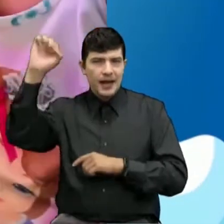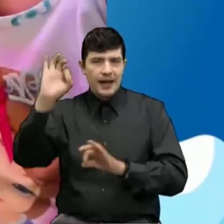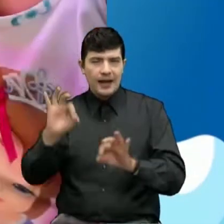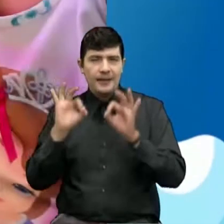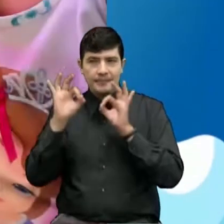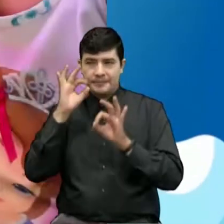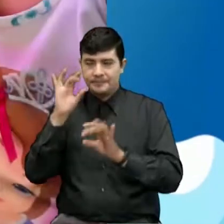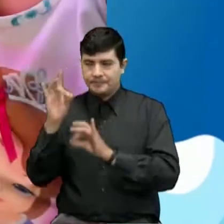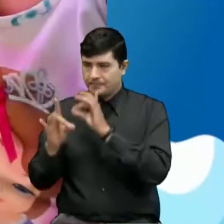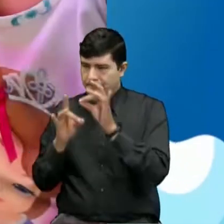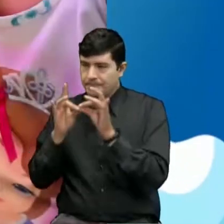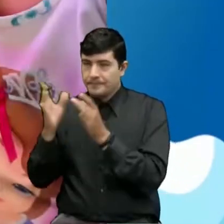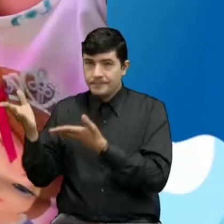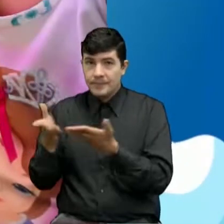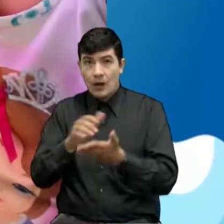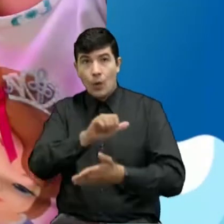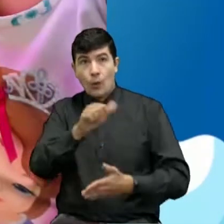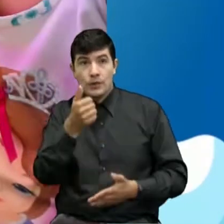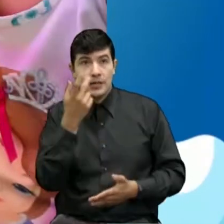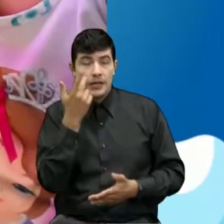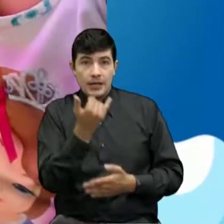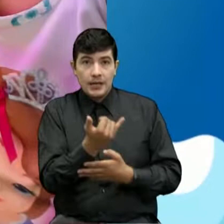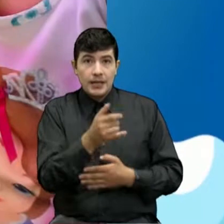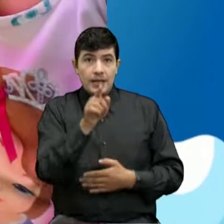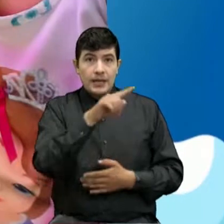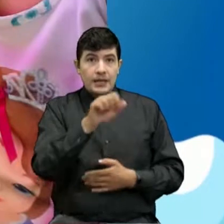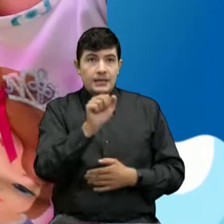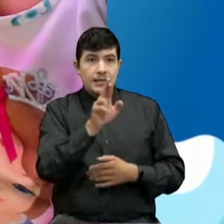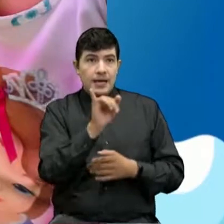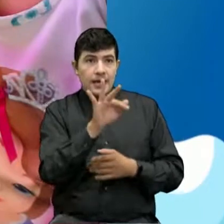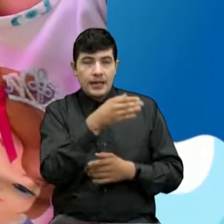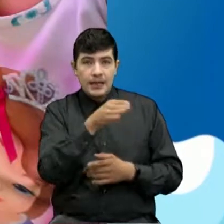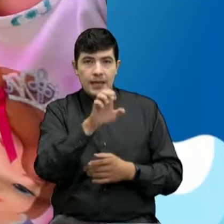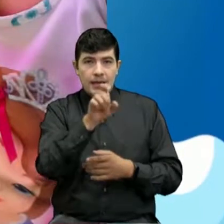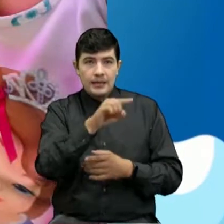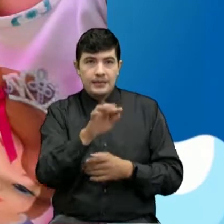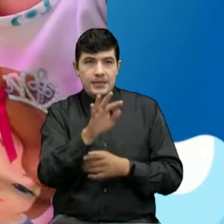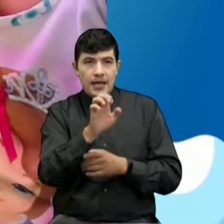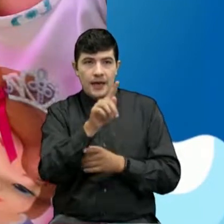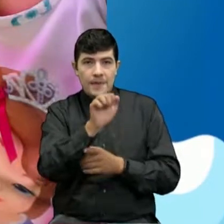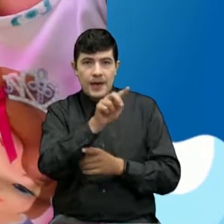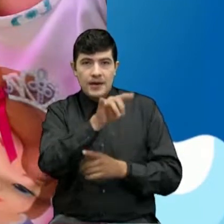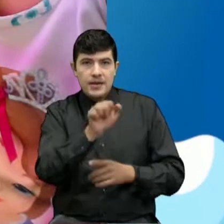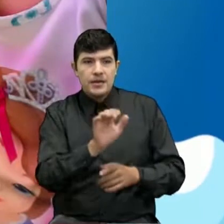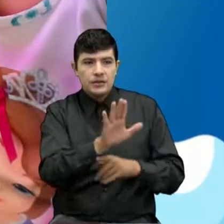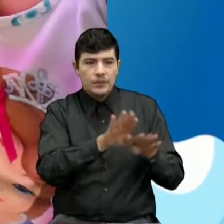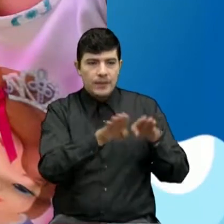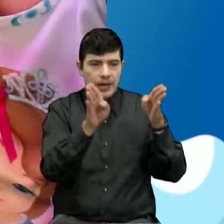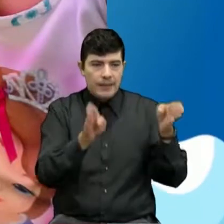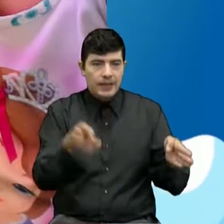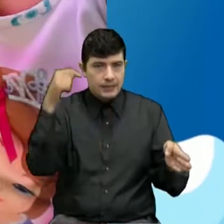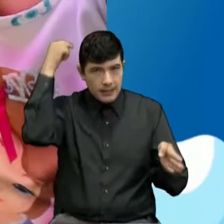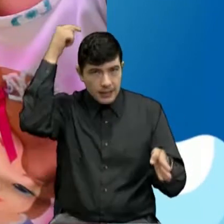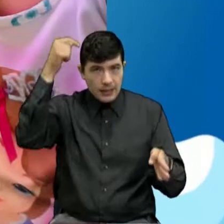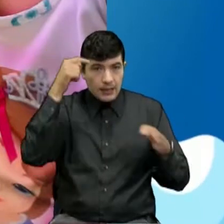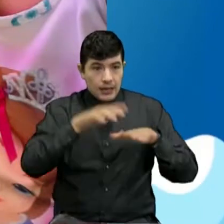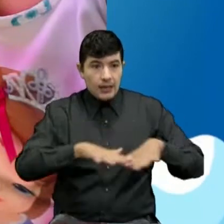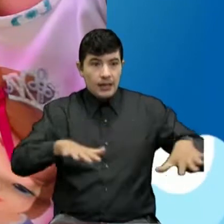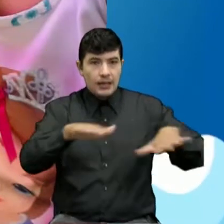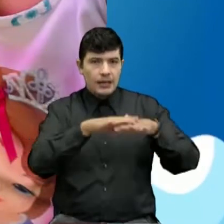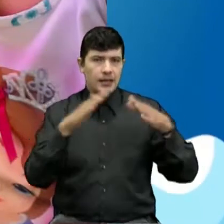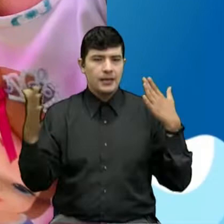excelente, vamos a ver. Tengo también a Sarit Estefanía, desde la Mesa de los Santos, en la vereda